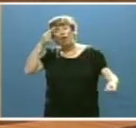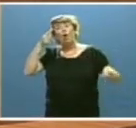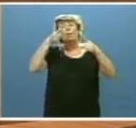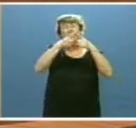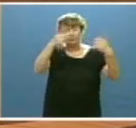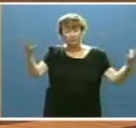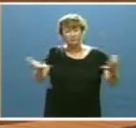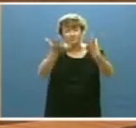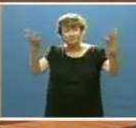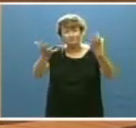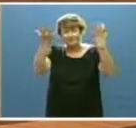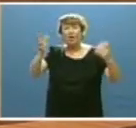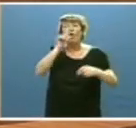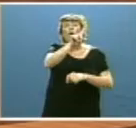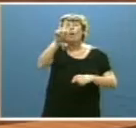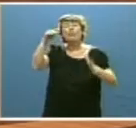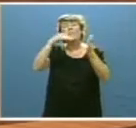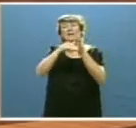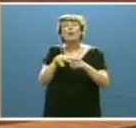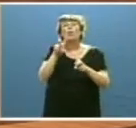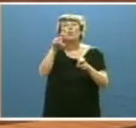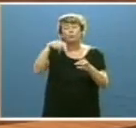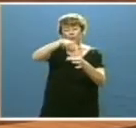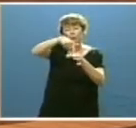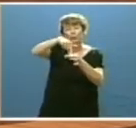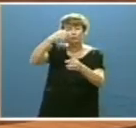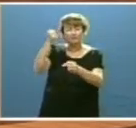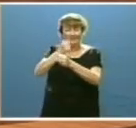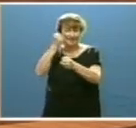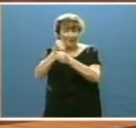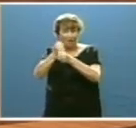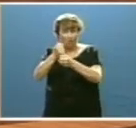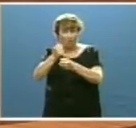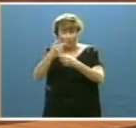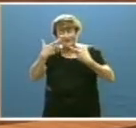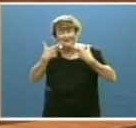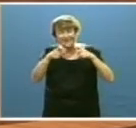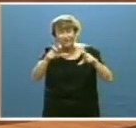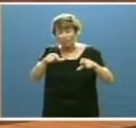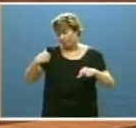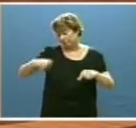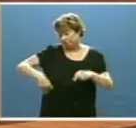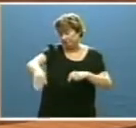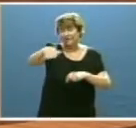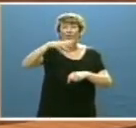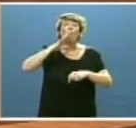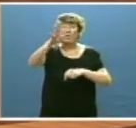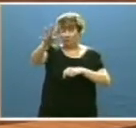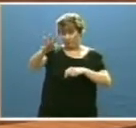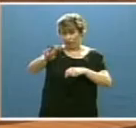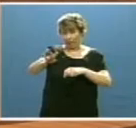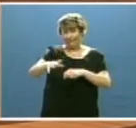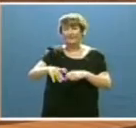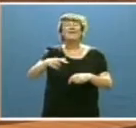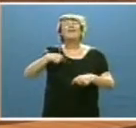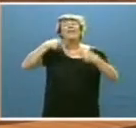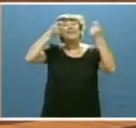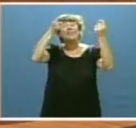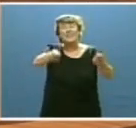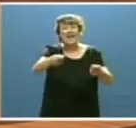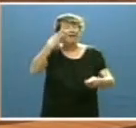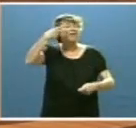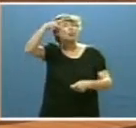propiciar 11.000 nuevos puestos de trabajo en el sector durante la próxima legislatura garantizaremos